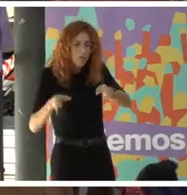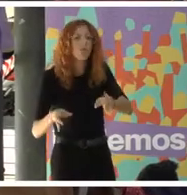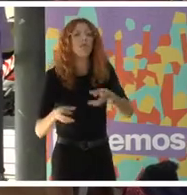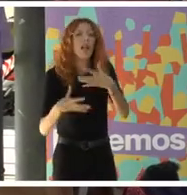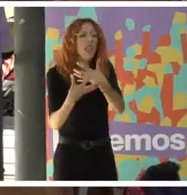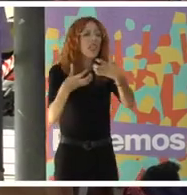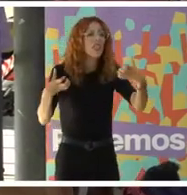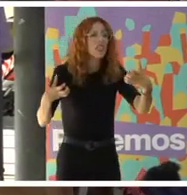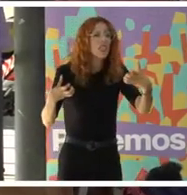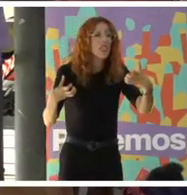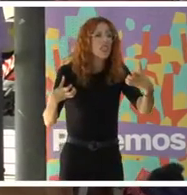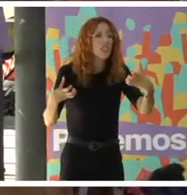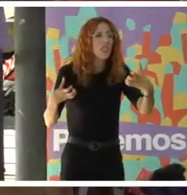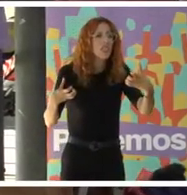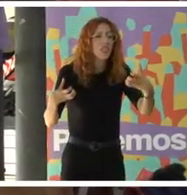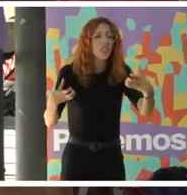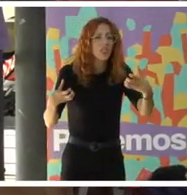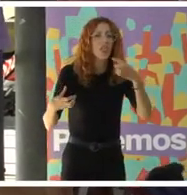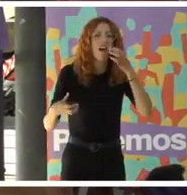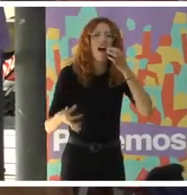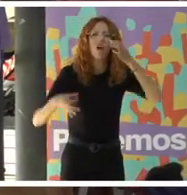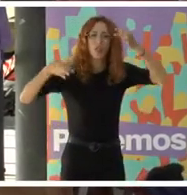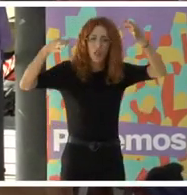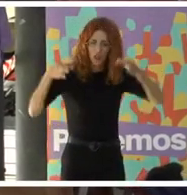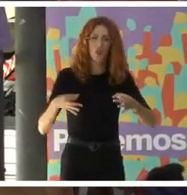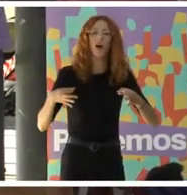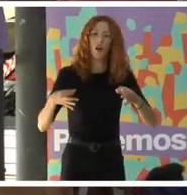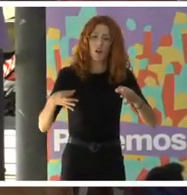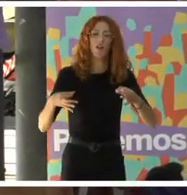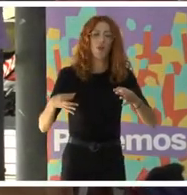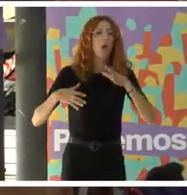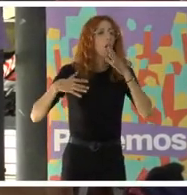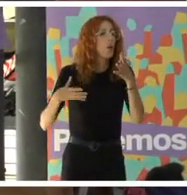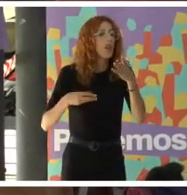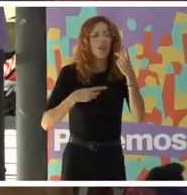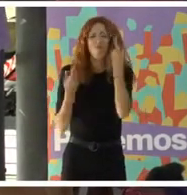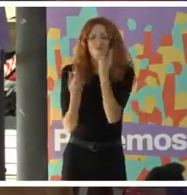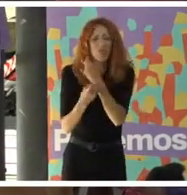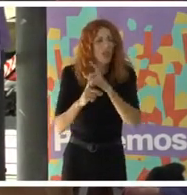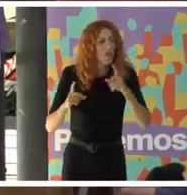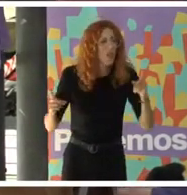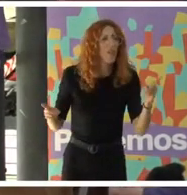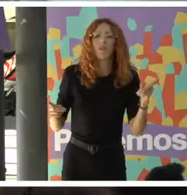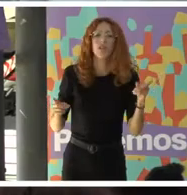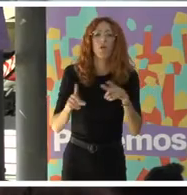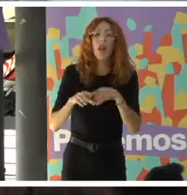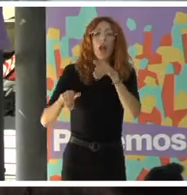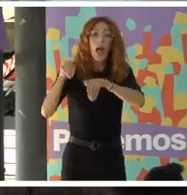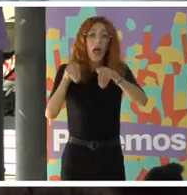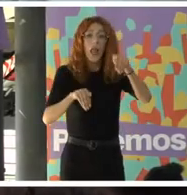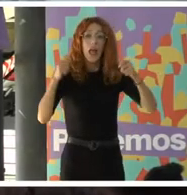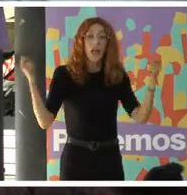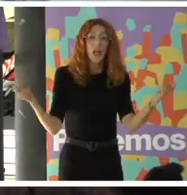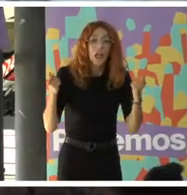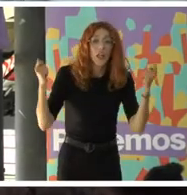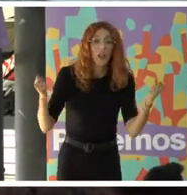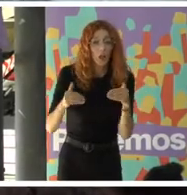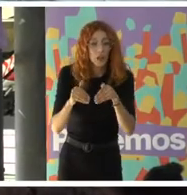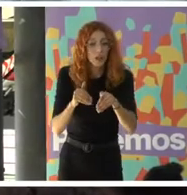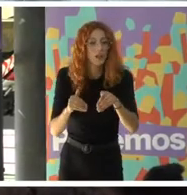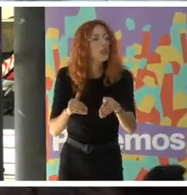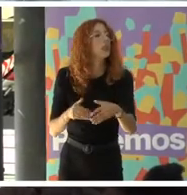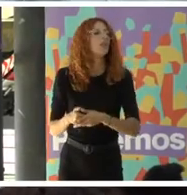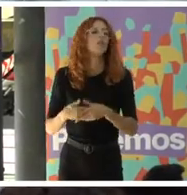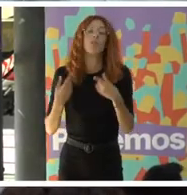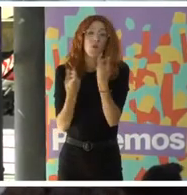secretaria general, esa es autenticidad. Porque no hace falta estar en elecciones. No hace falta estar en